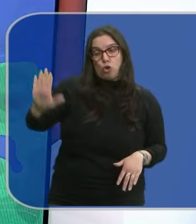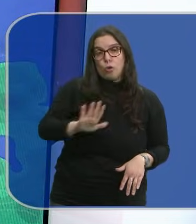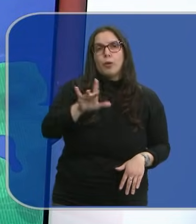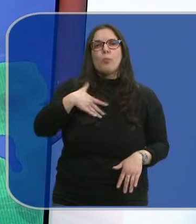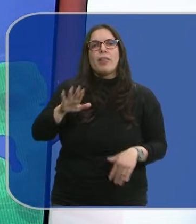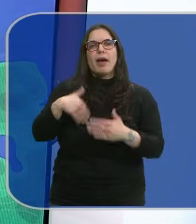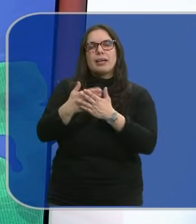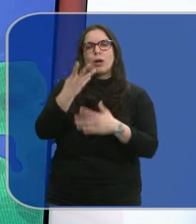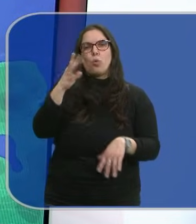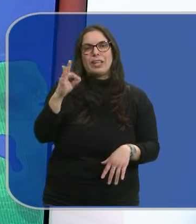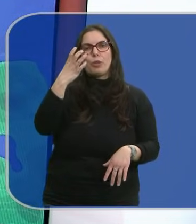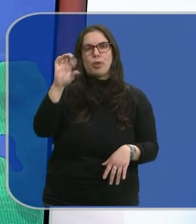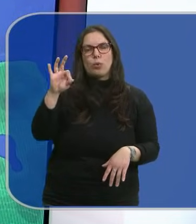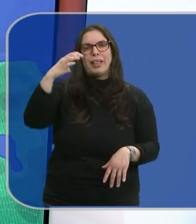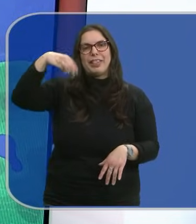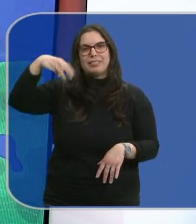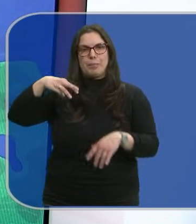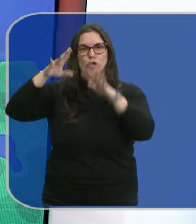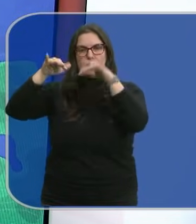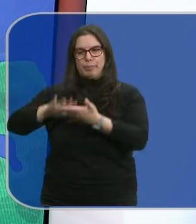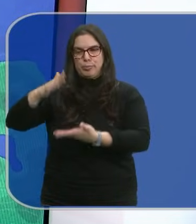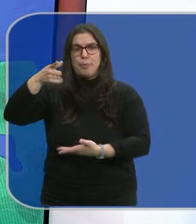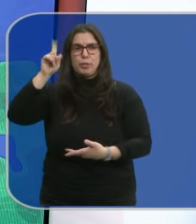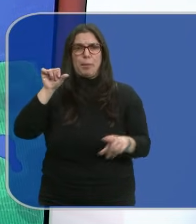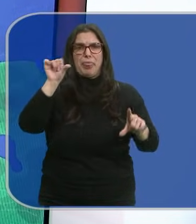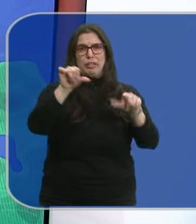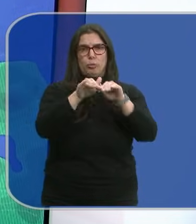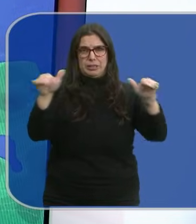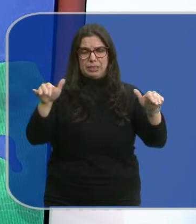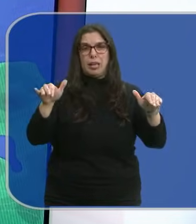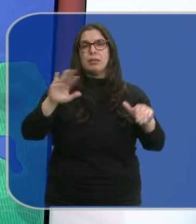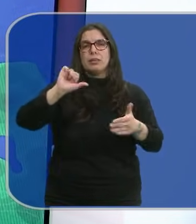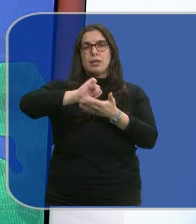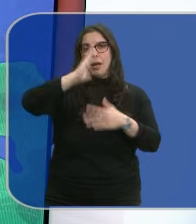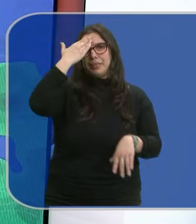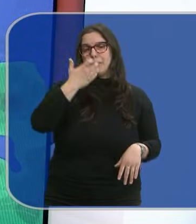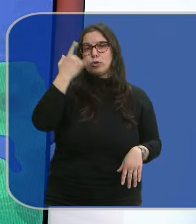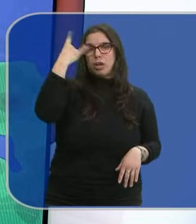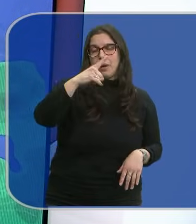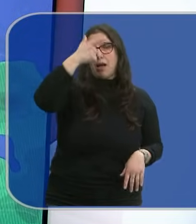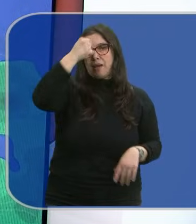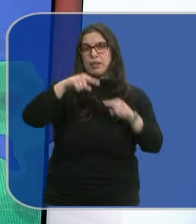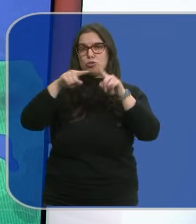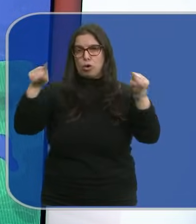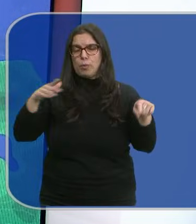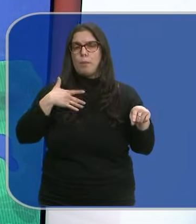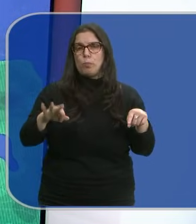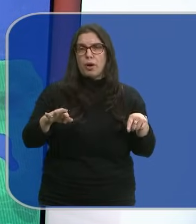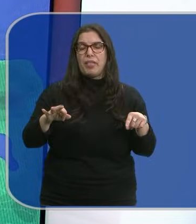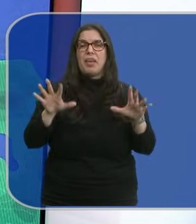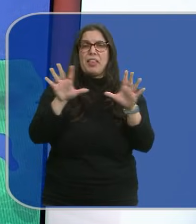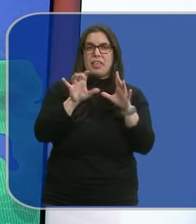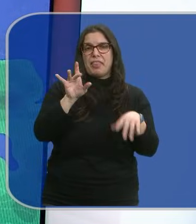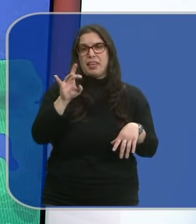hasta 40-50 centímetros de nieve, pero ya ven que va a nevar también en el centro de la meseta. En capitales como Salamanca, Ávila o Segovia podemos estar entre los 10